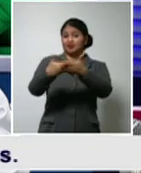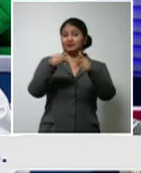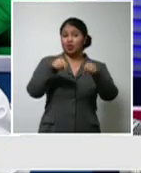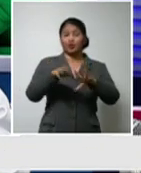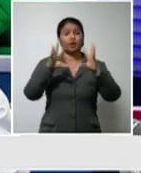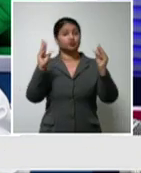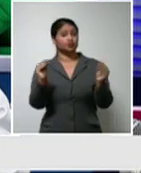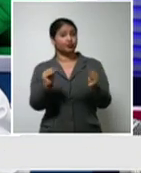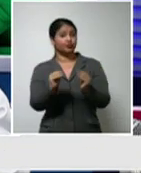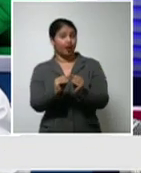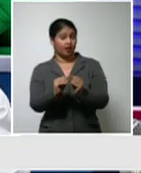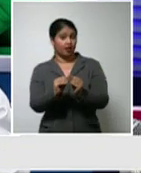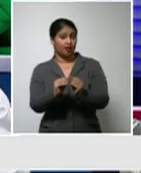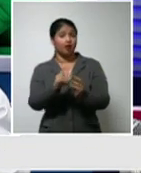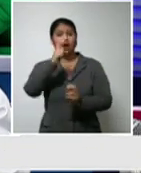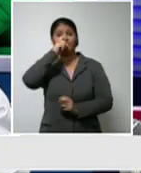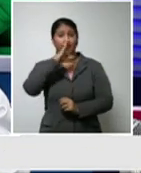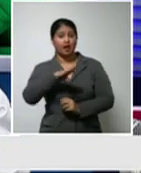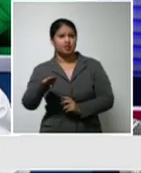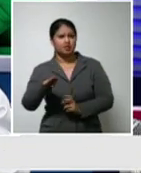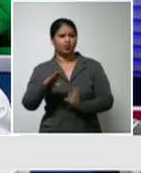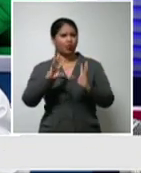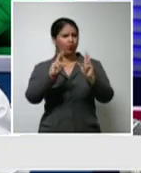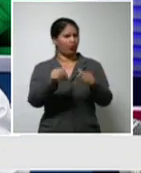edades pediátricas